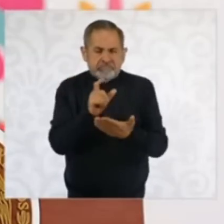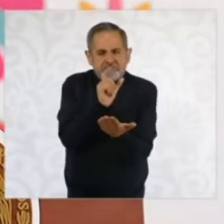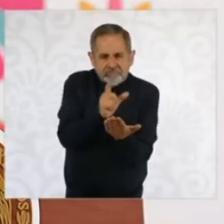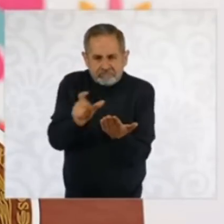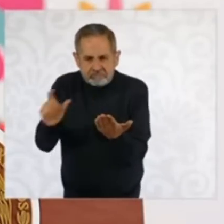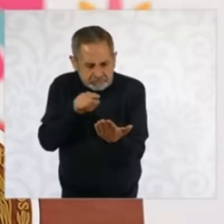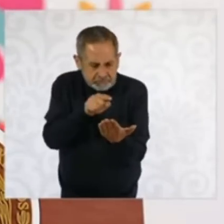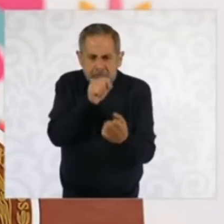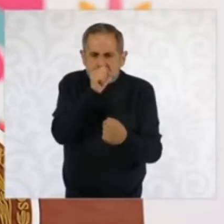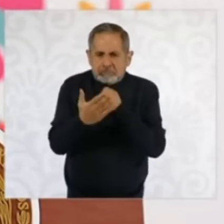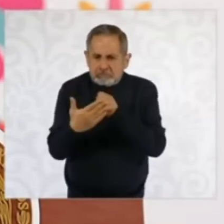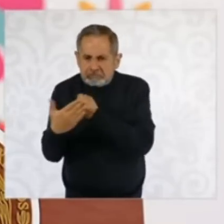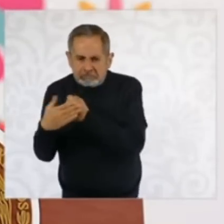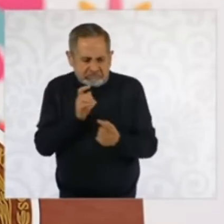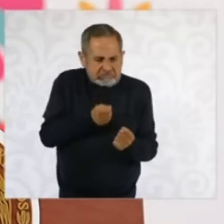los alimentos.